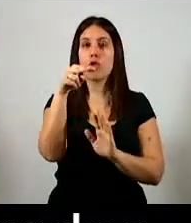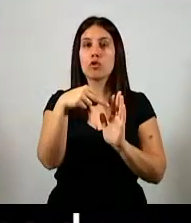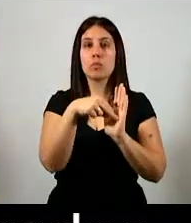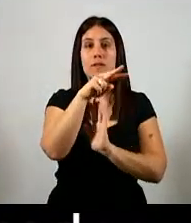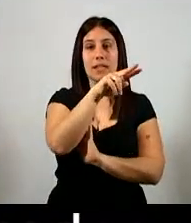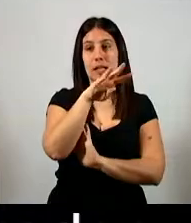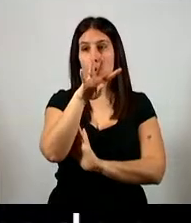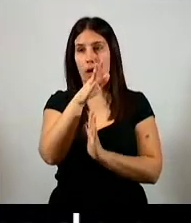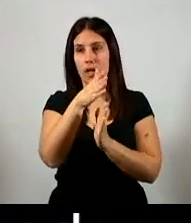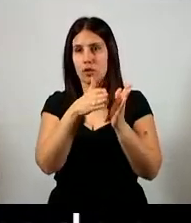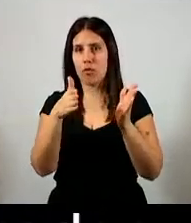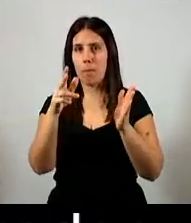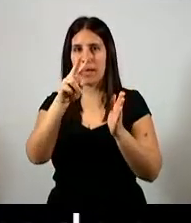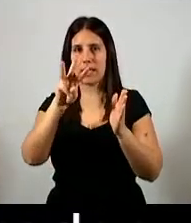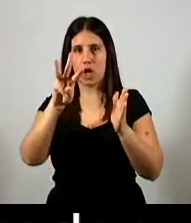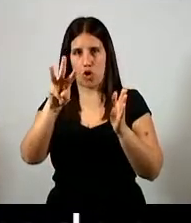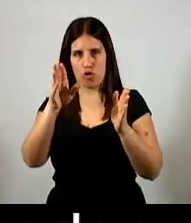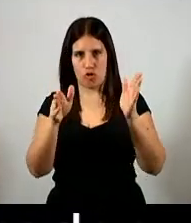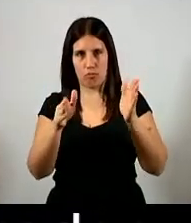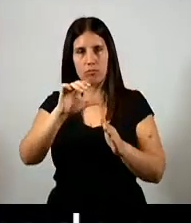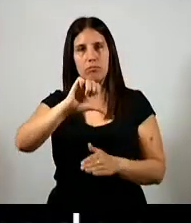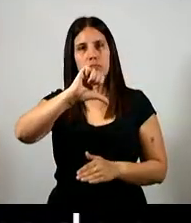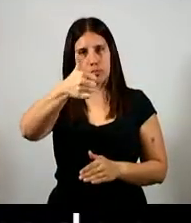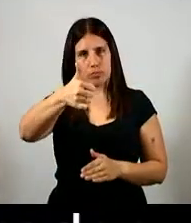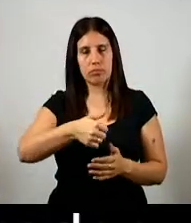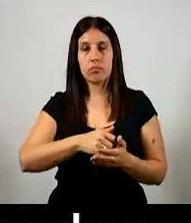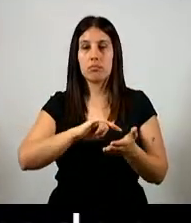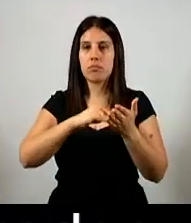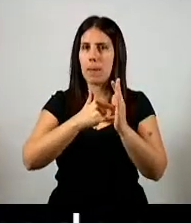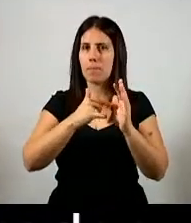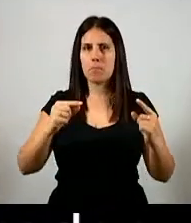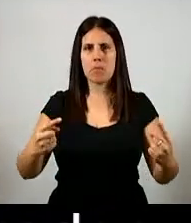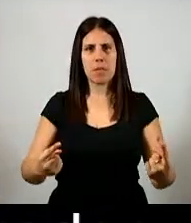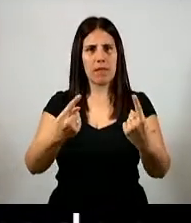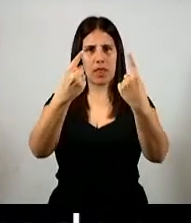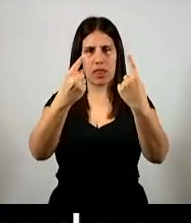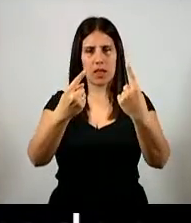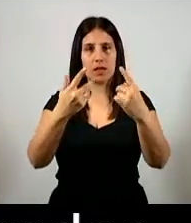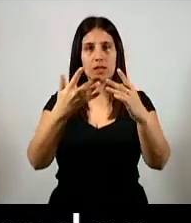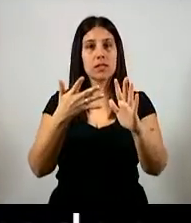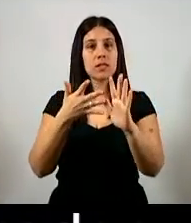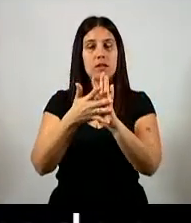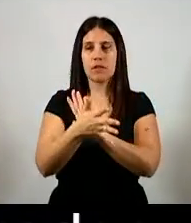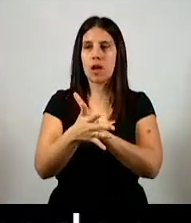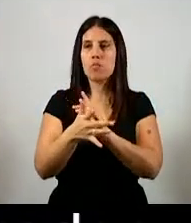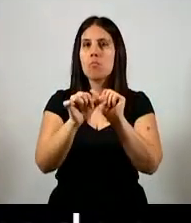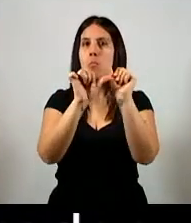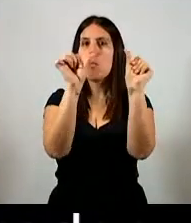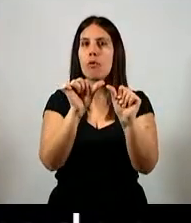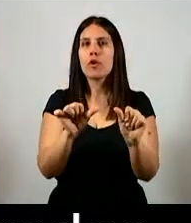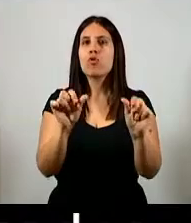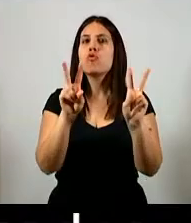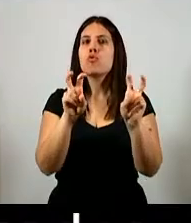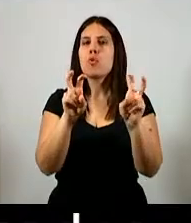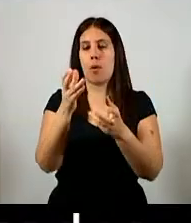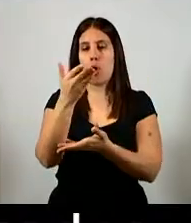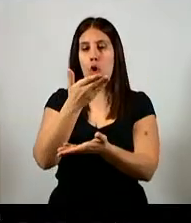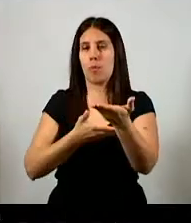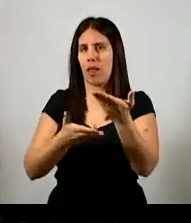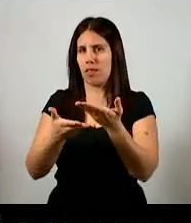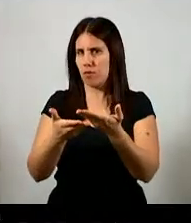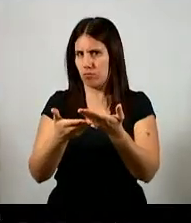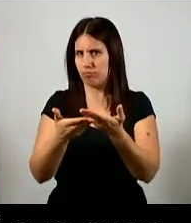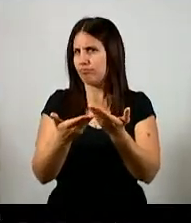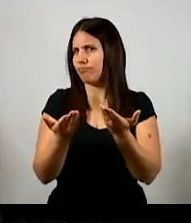2024-2028. Es un plan pionero que apuesta por un nuevo modelo de cooperación basado en el desarrollo de proyectos